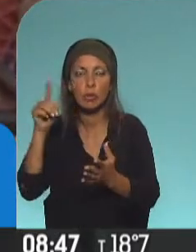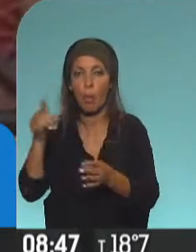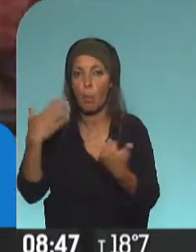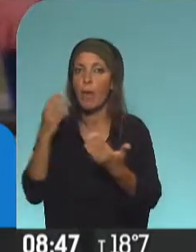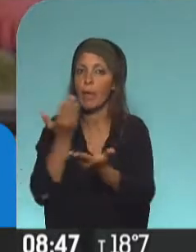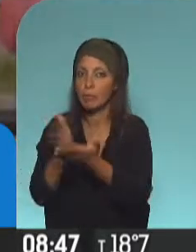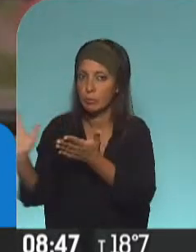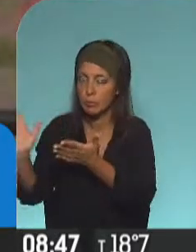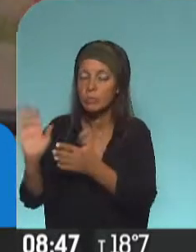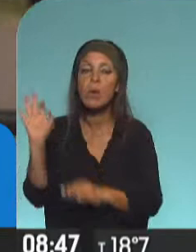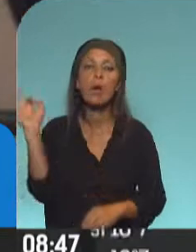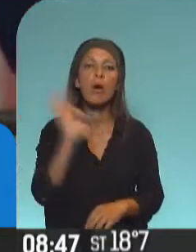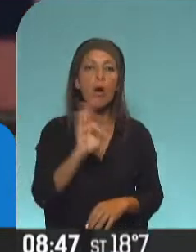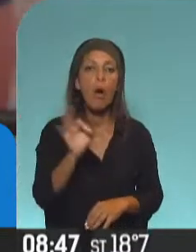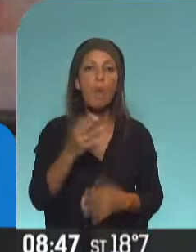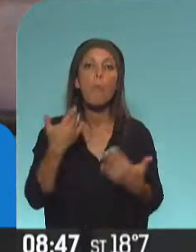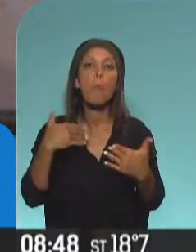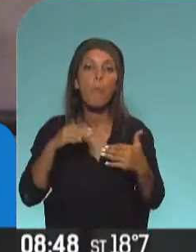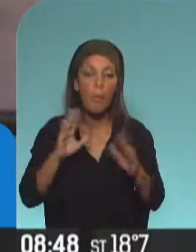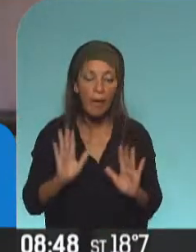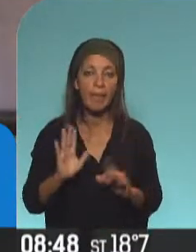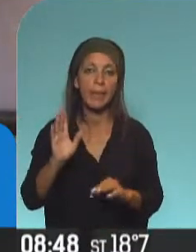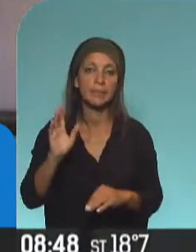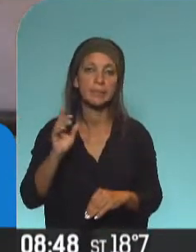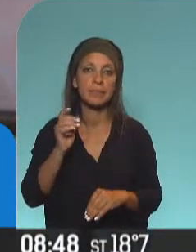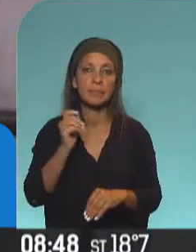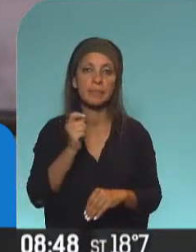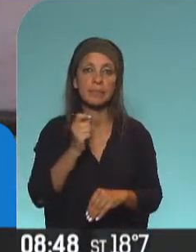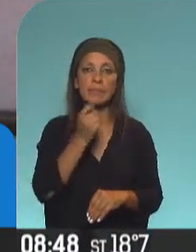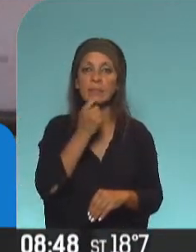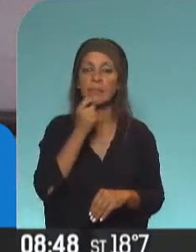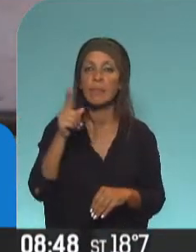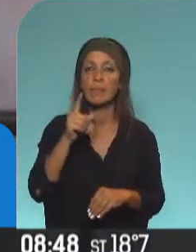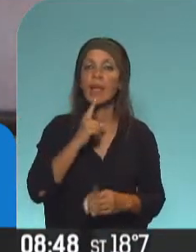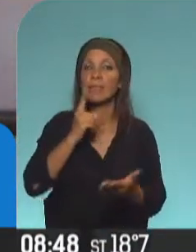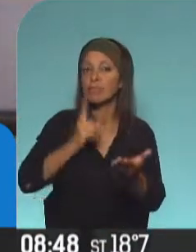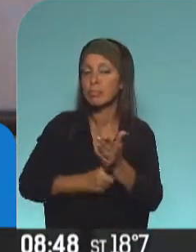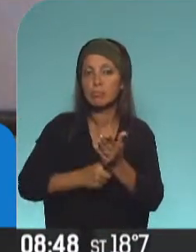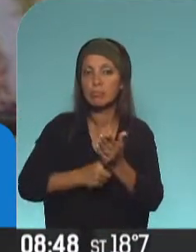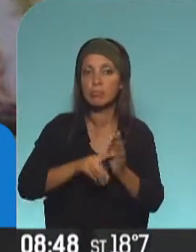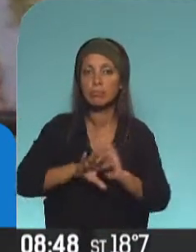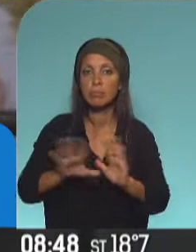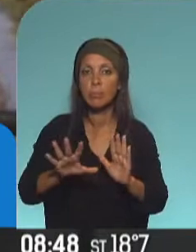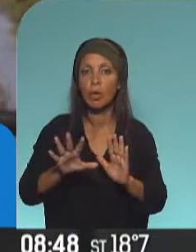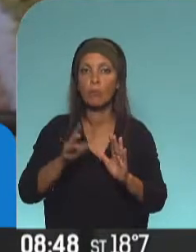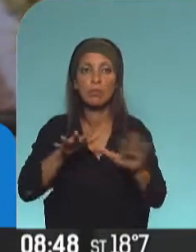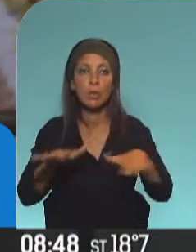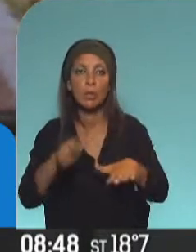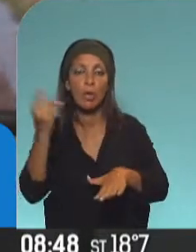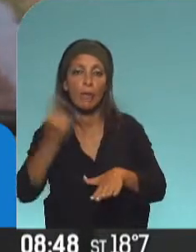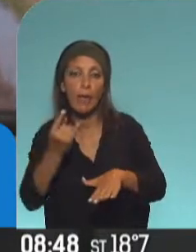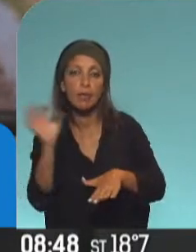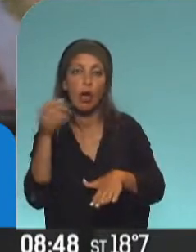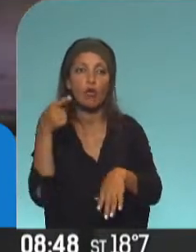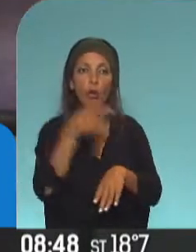destitución, o puede, a sabiendas de que dicta una resolución con hechos falsos o contrario a la ley,